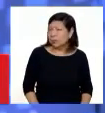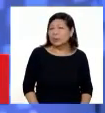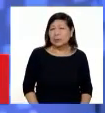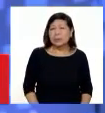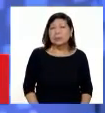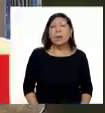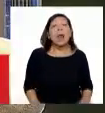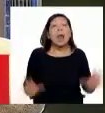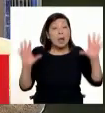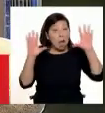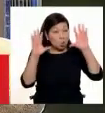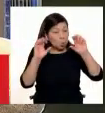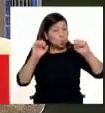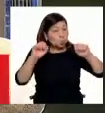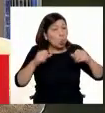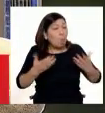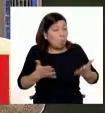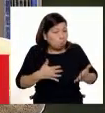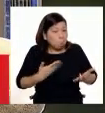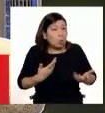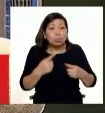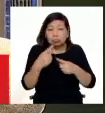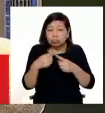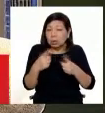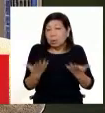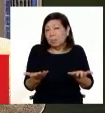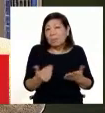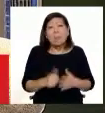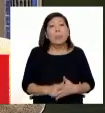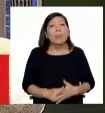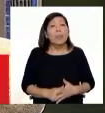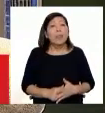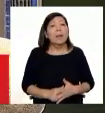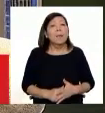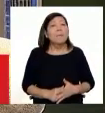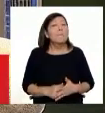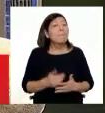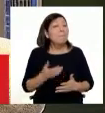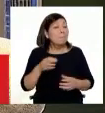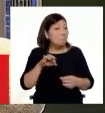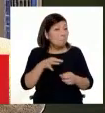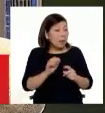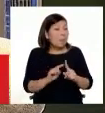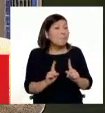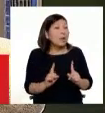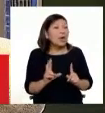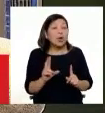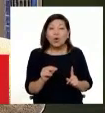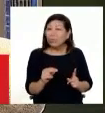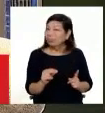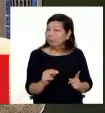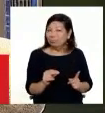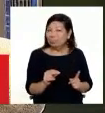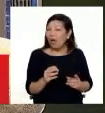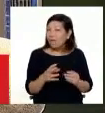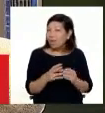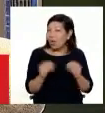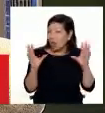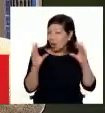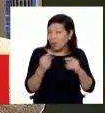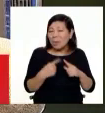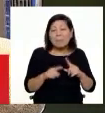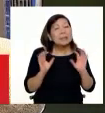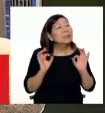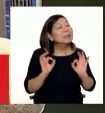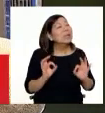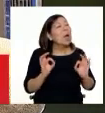Una. En la cena podríamos consumir una variedad, por ejemplo, que tiene magnesio, como he mencionado, pero no satanicemos a la fruta de noche,